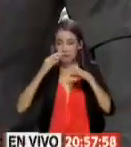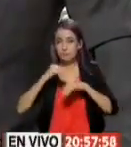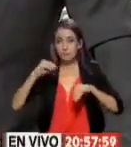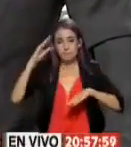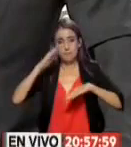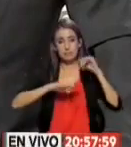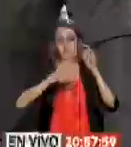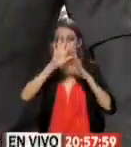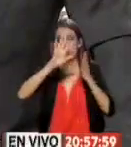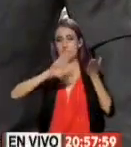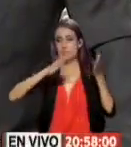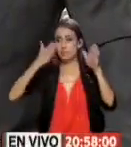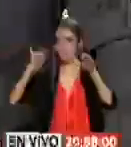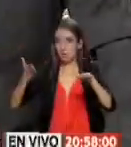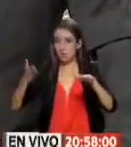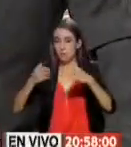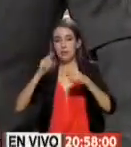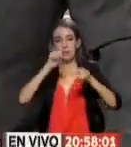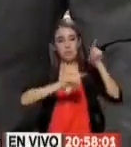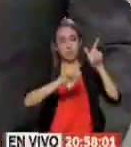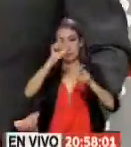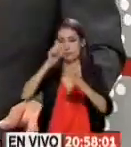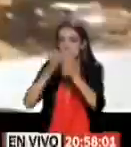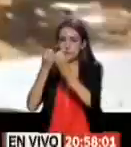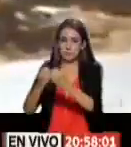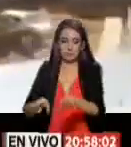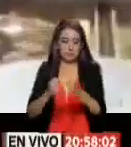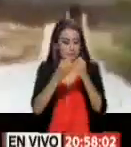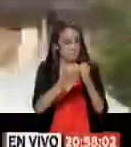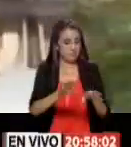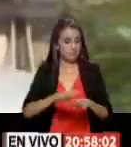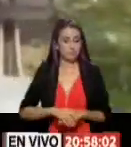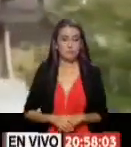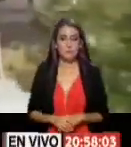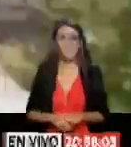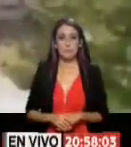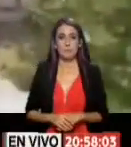5 muertos y varias personas desaparecidas.